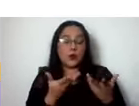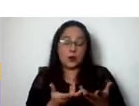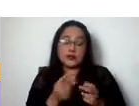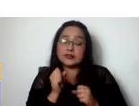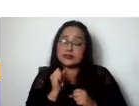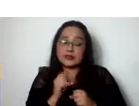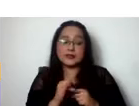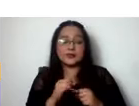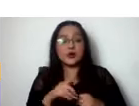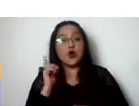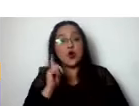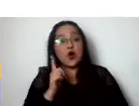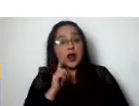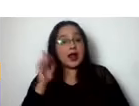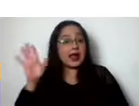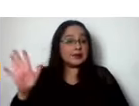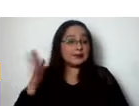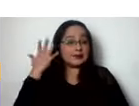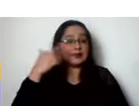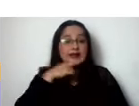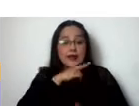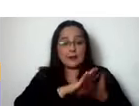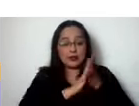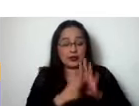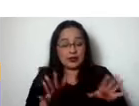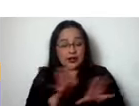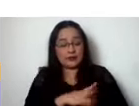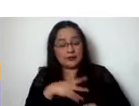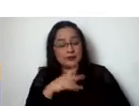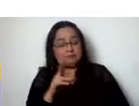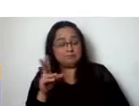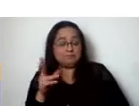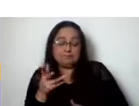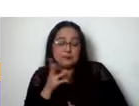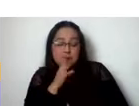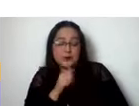pero bueno, tenemos que empezar. ¿Cómo piensas tú que podemos